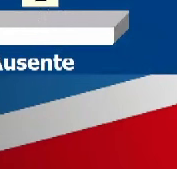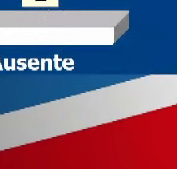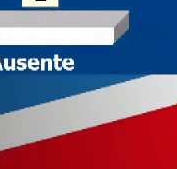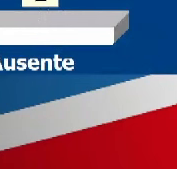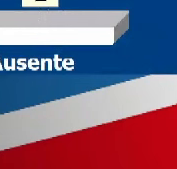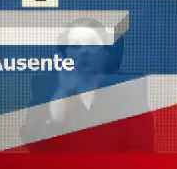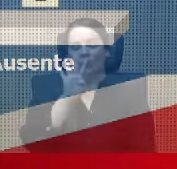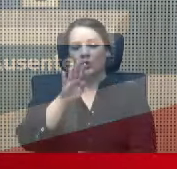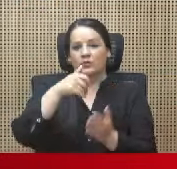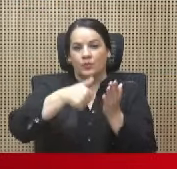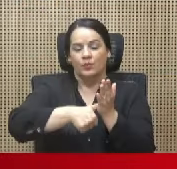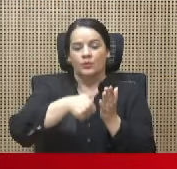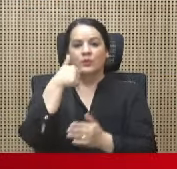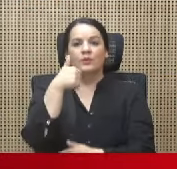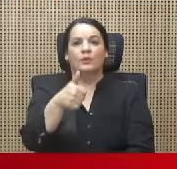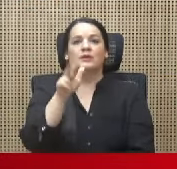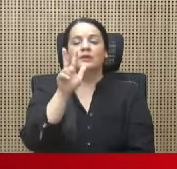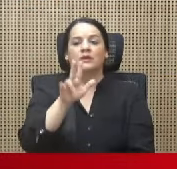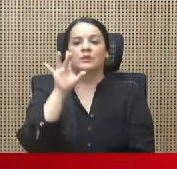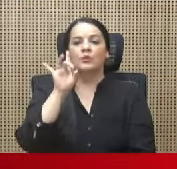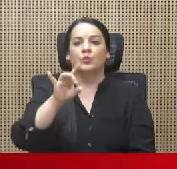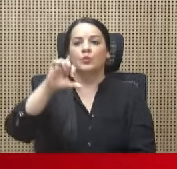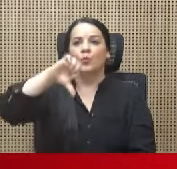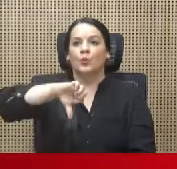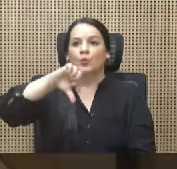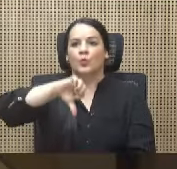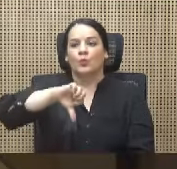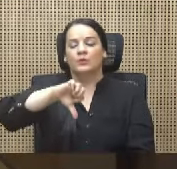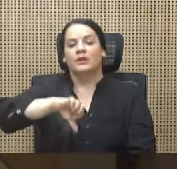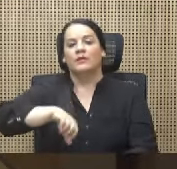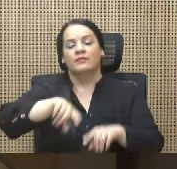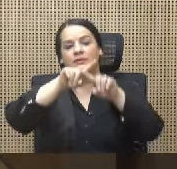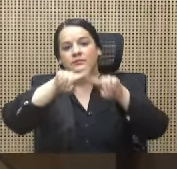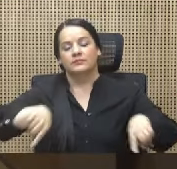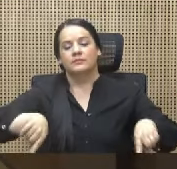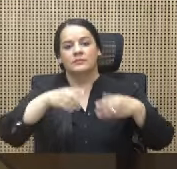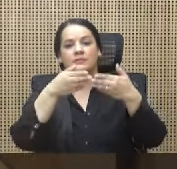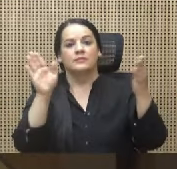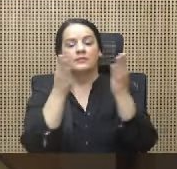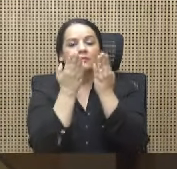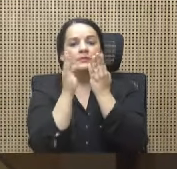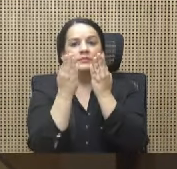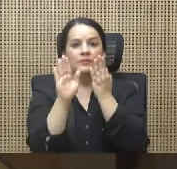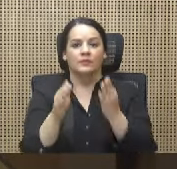4 votos a favor, 38 en contra. Rechazada, abrir puertas.